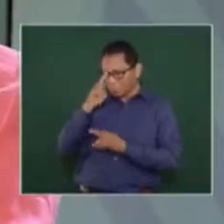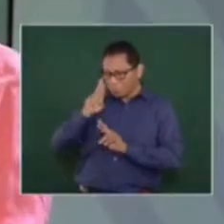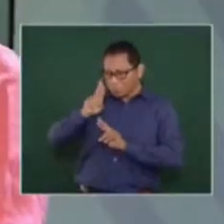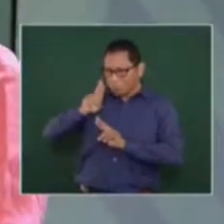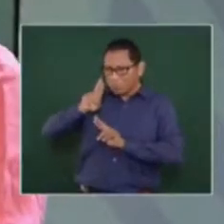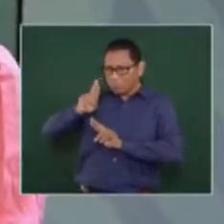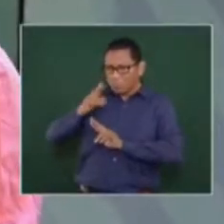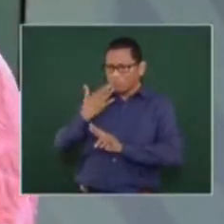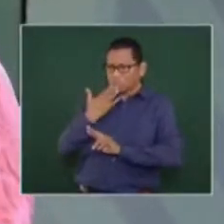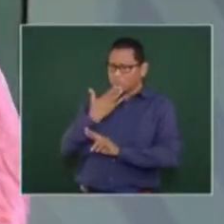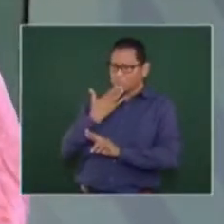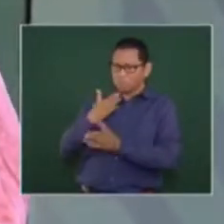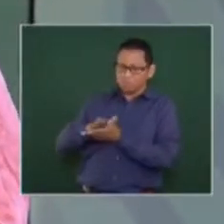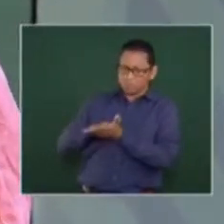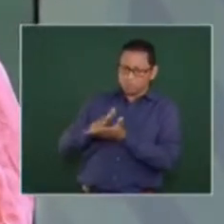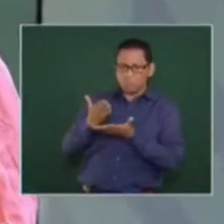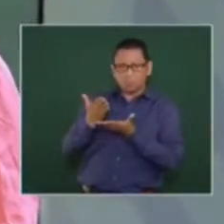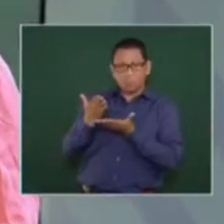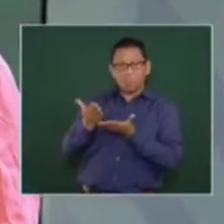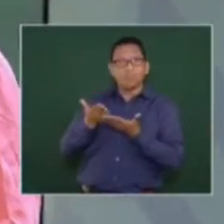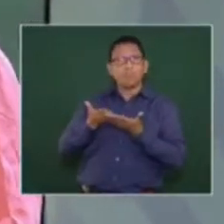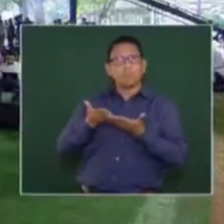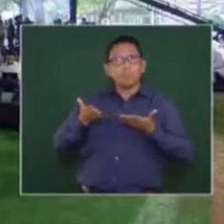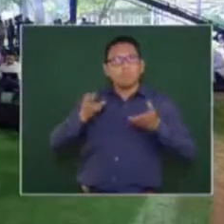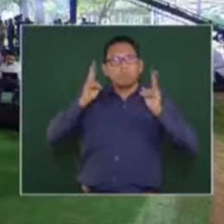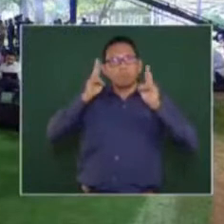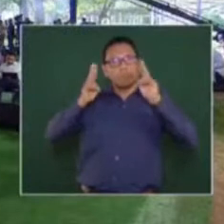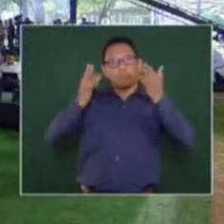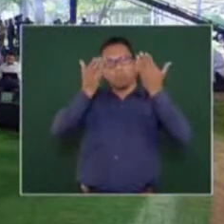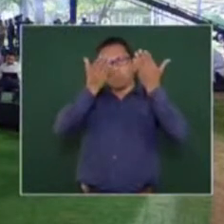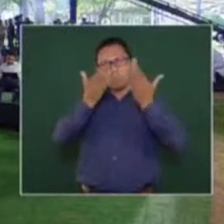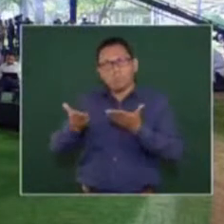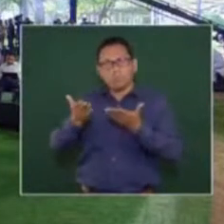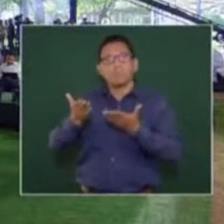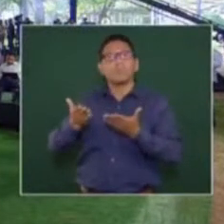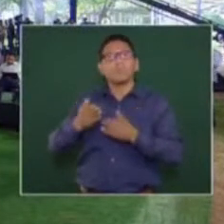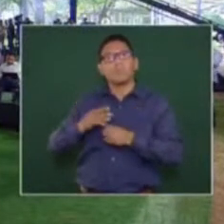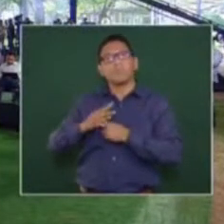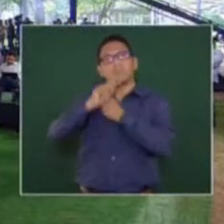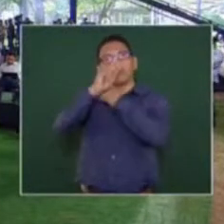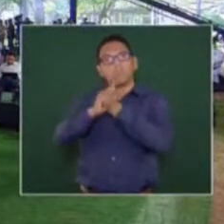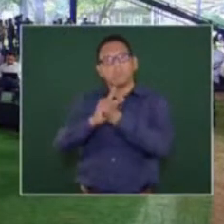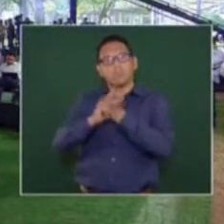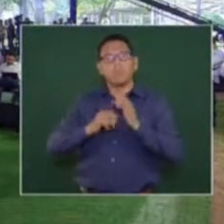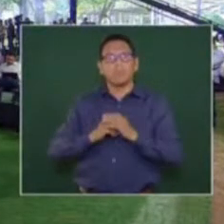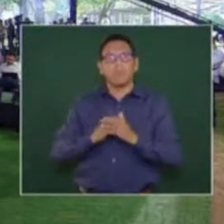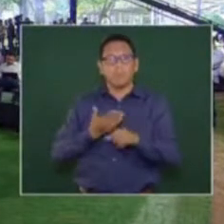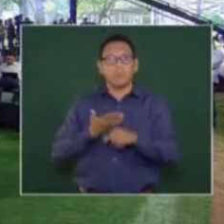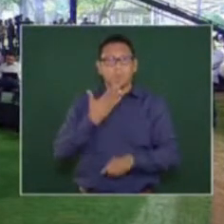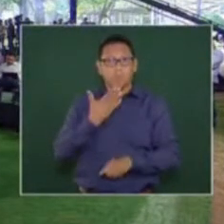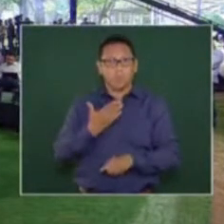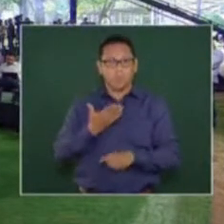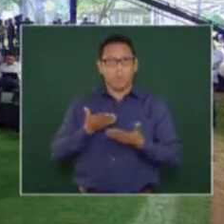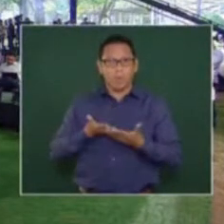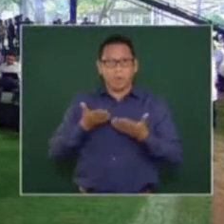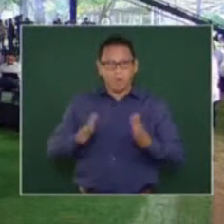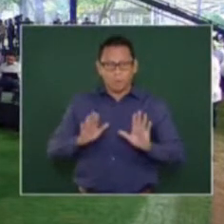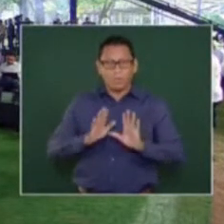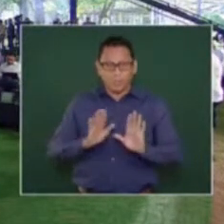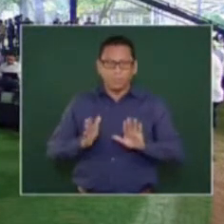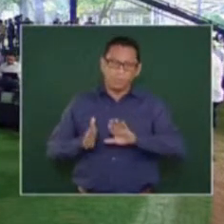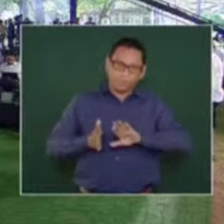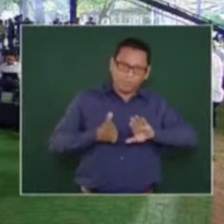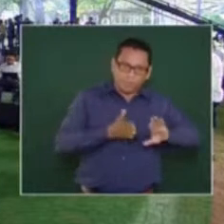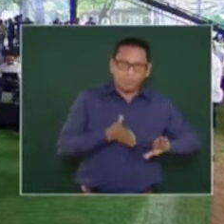Obrador se dijo tranquilo de los perfiles que pueden sustituirlo, esto tras ser cuestionado sobre la posibilidad del secretario